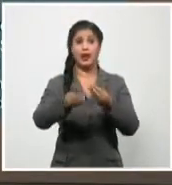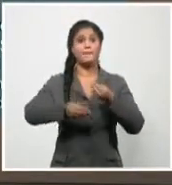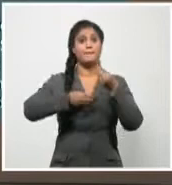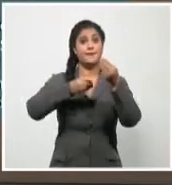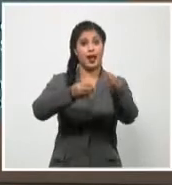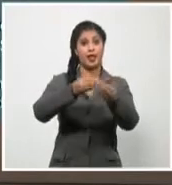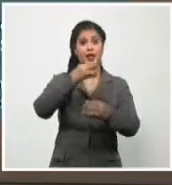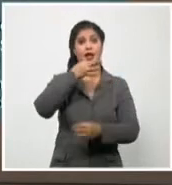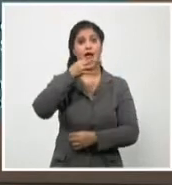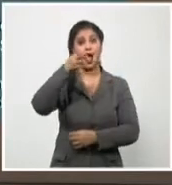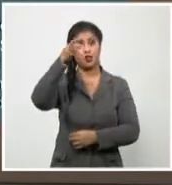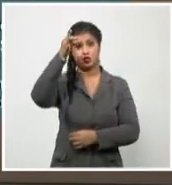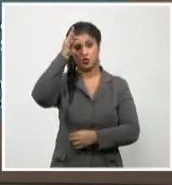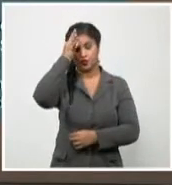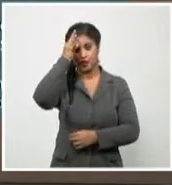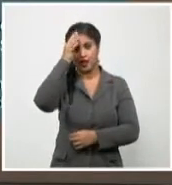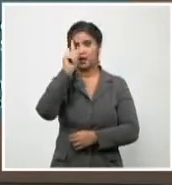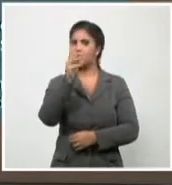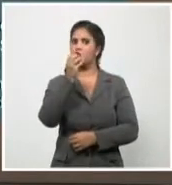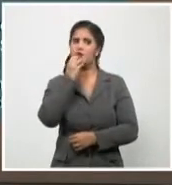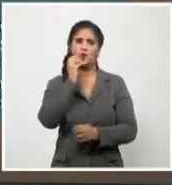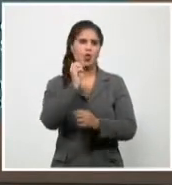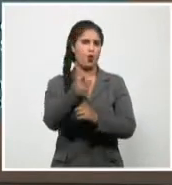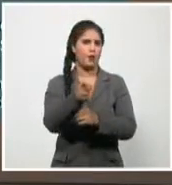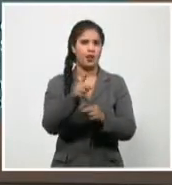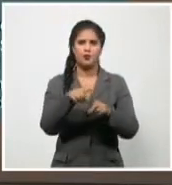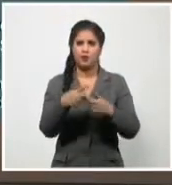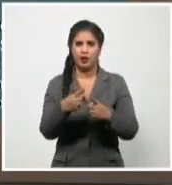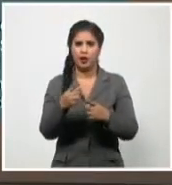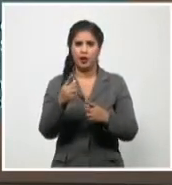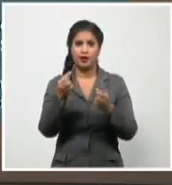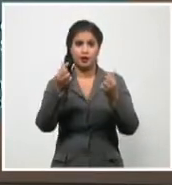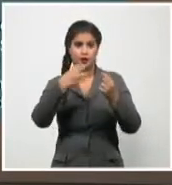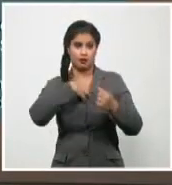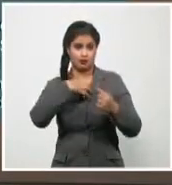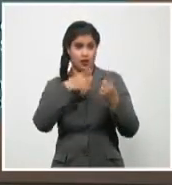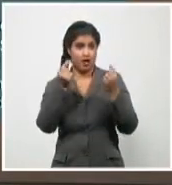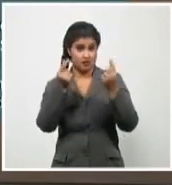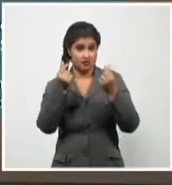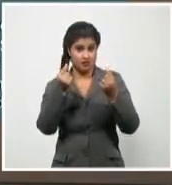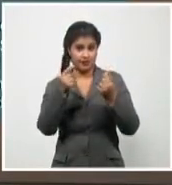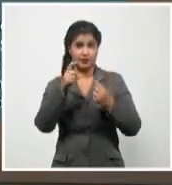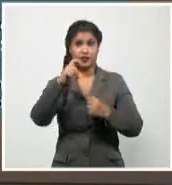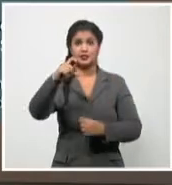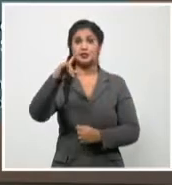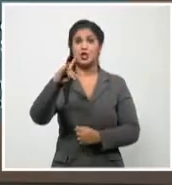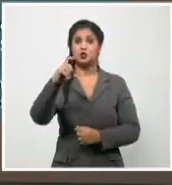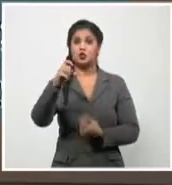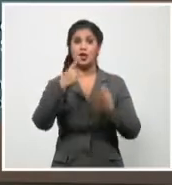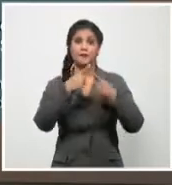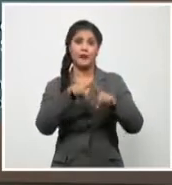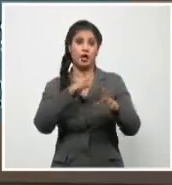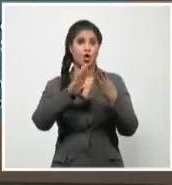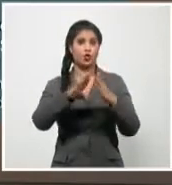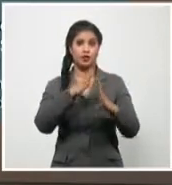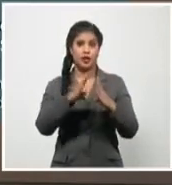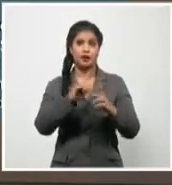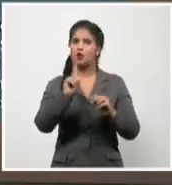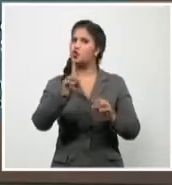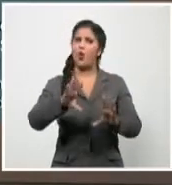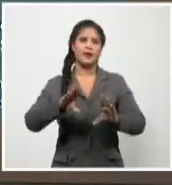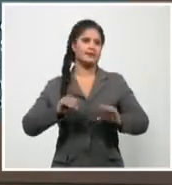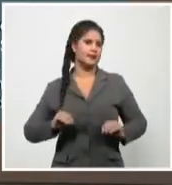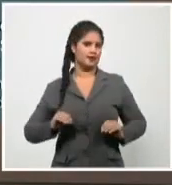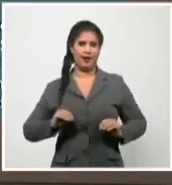gonzález del municipio de majagua tenían dinero en zeus pero la tienda no lo aceptaba de hecho sólo